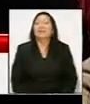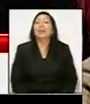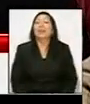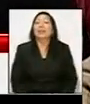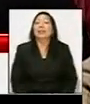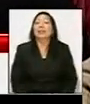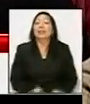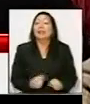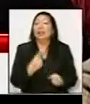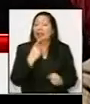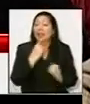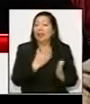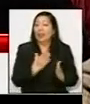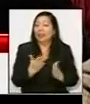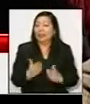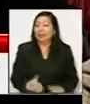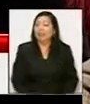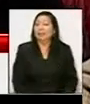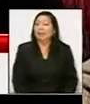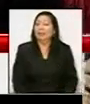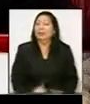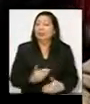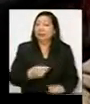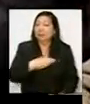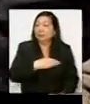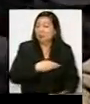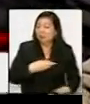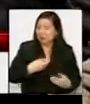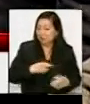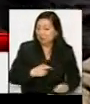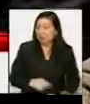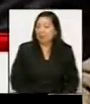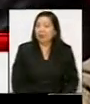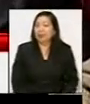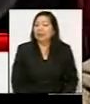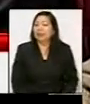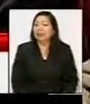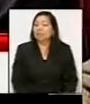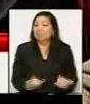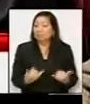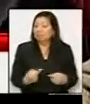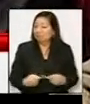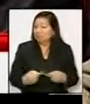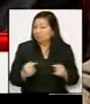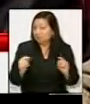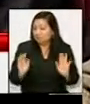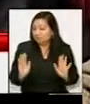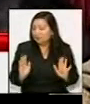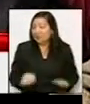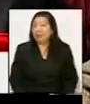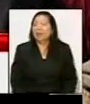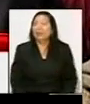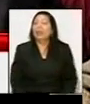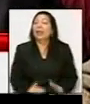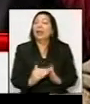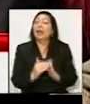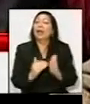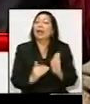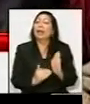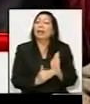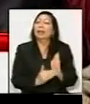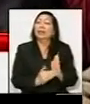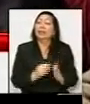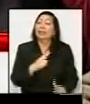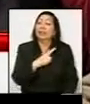y lo que se determine en el parlamento mal ministerio público muy bien ahí hay una discusión el artículo